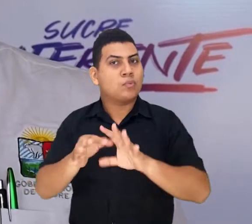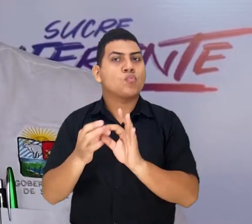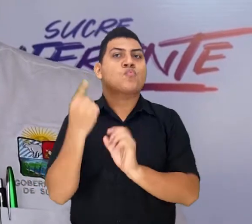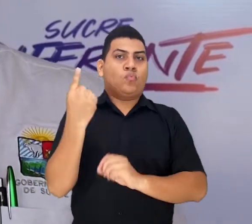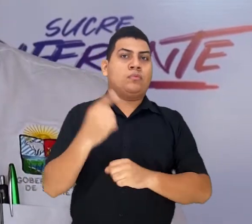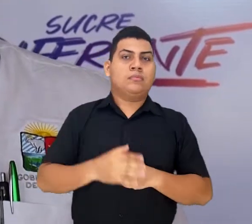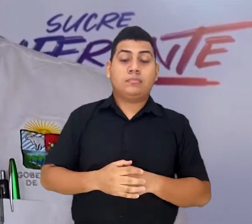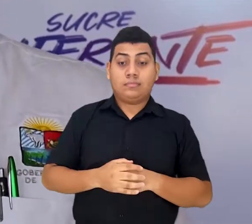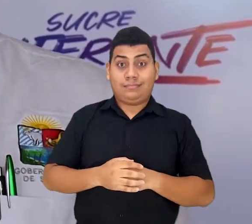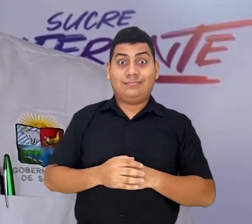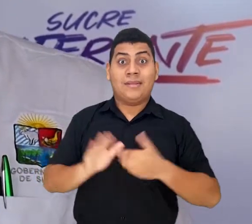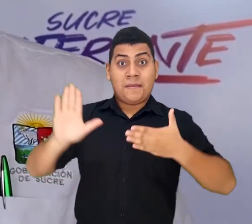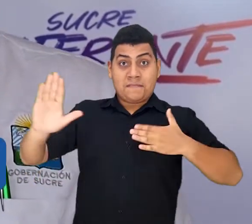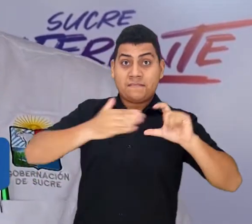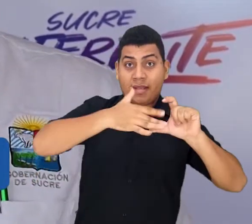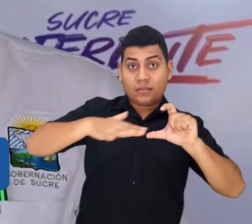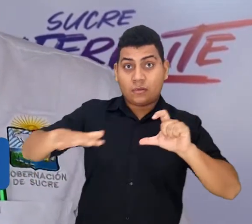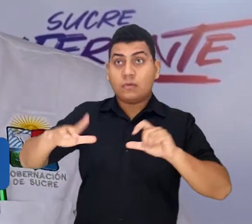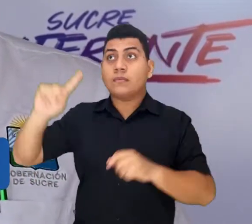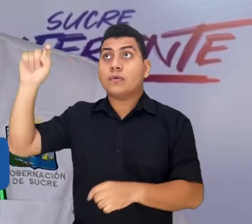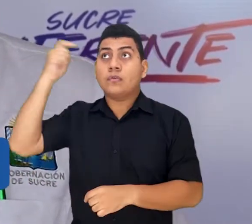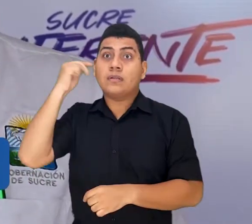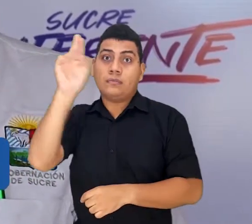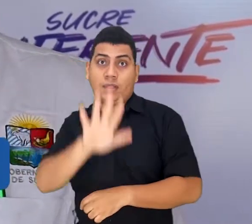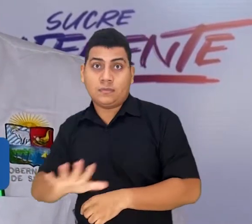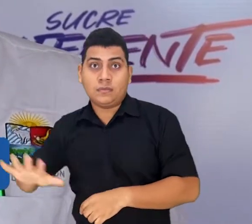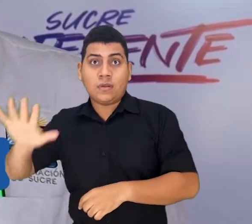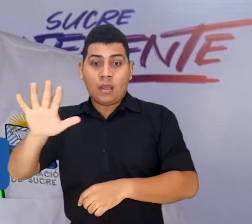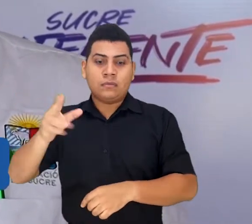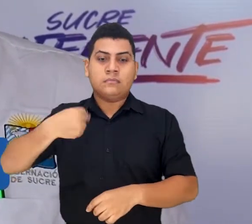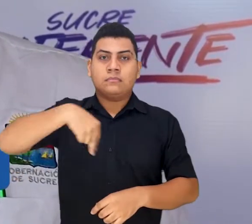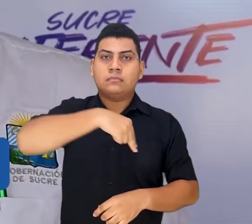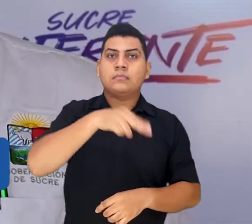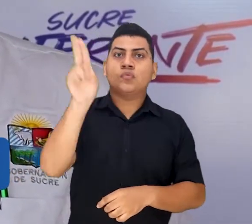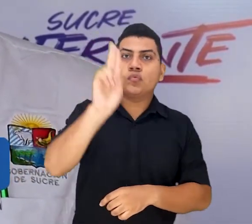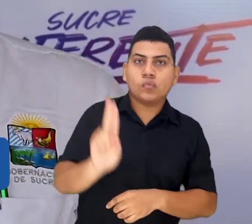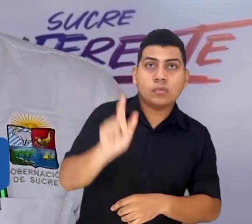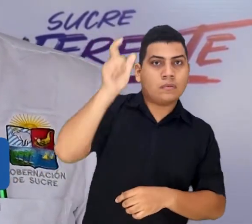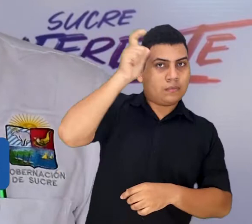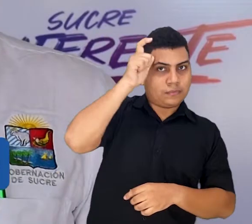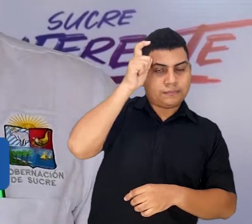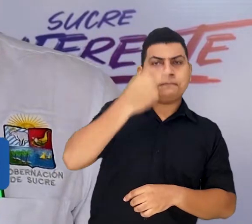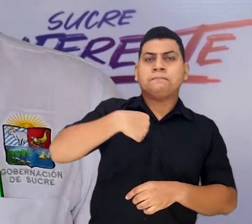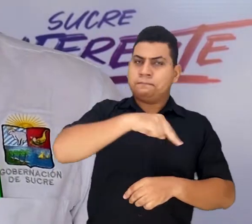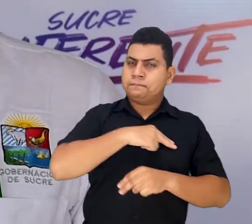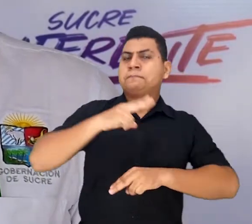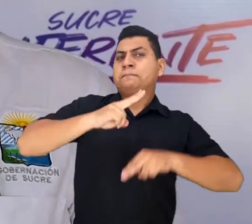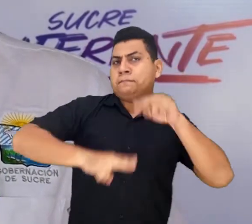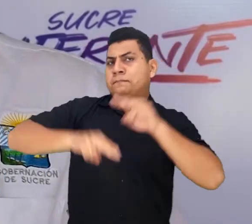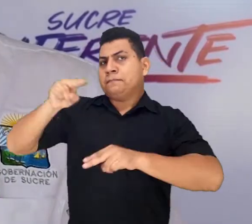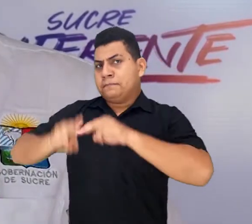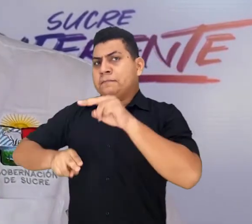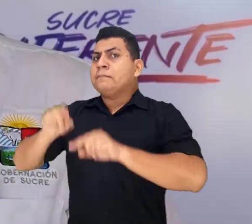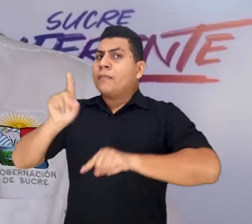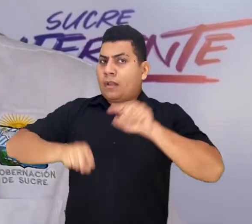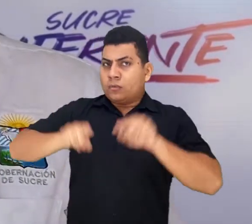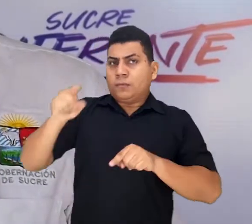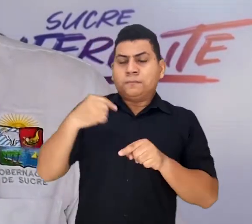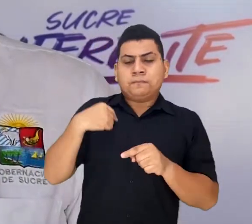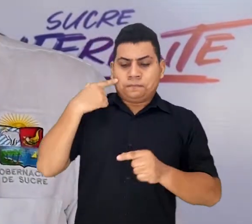Golfo es un esfuerzo común entre el gobierno nacional y nosotros. Nosotros tenemos algunas obras